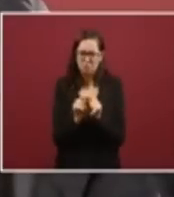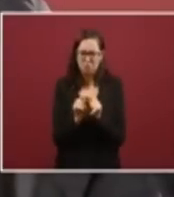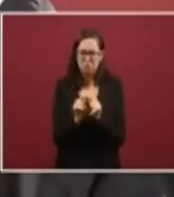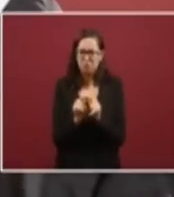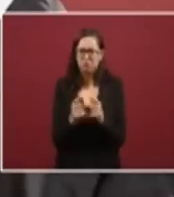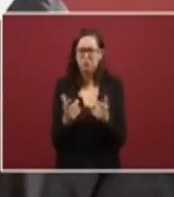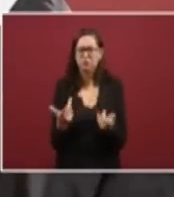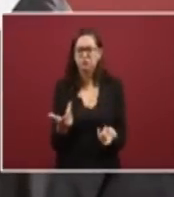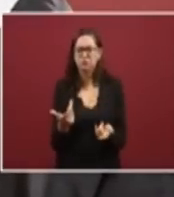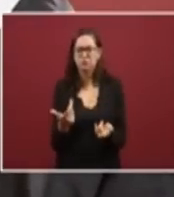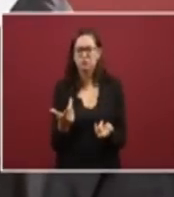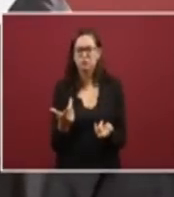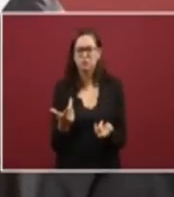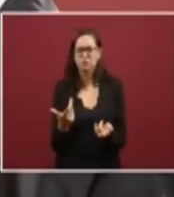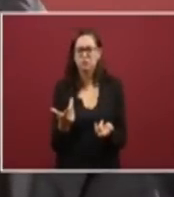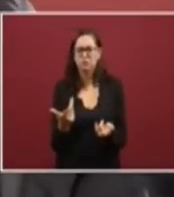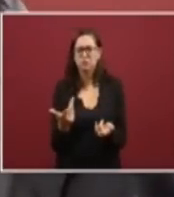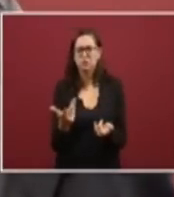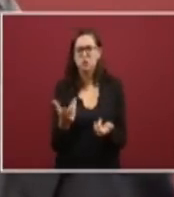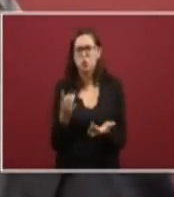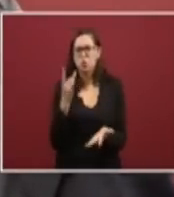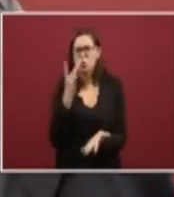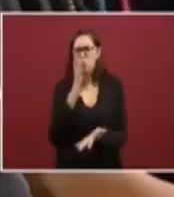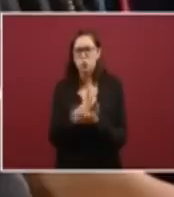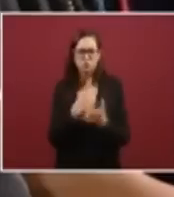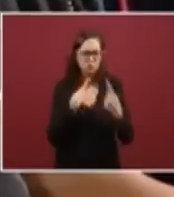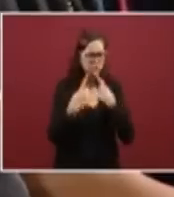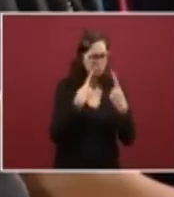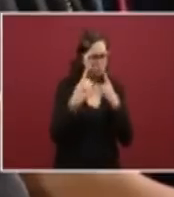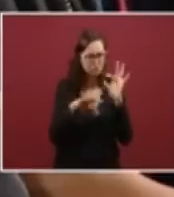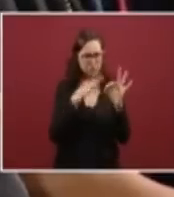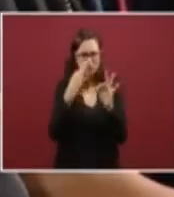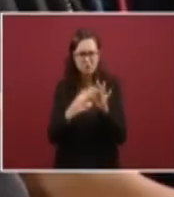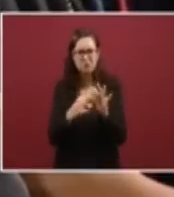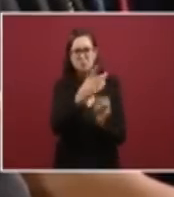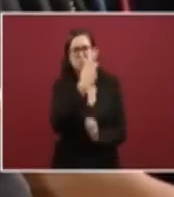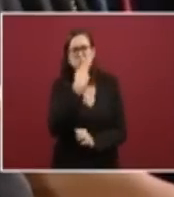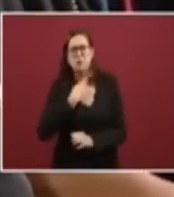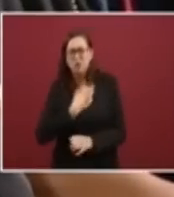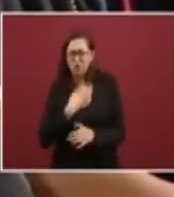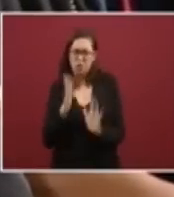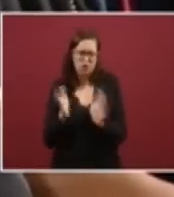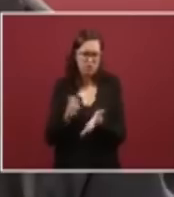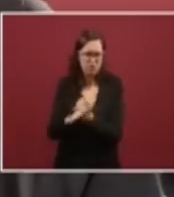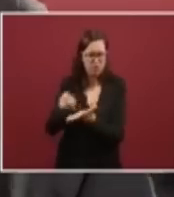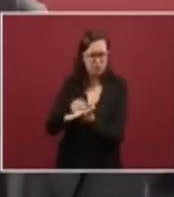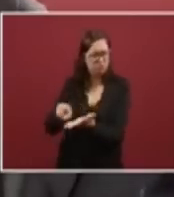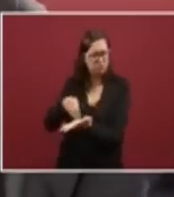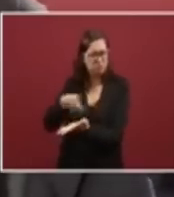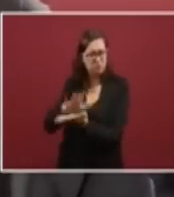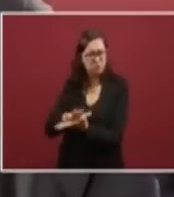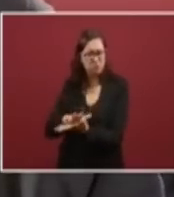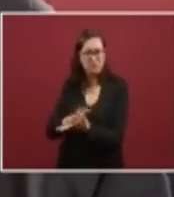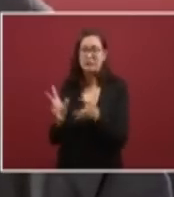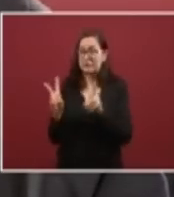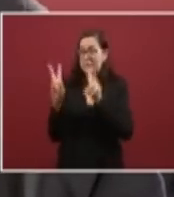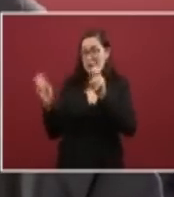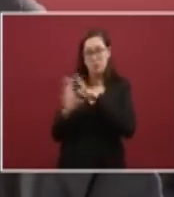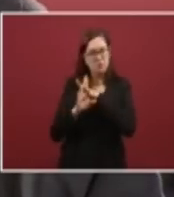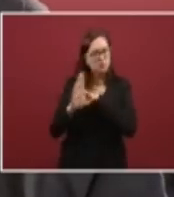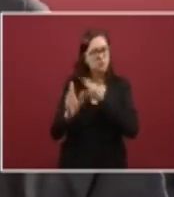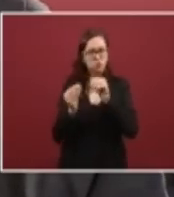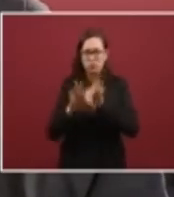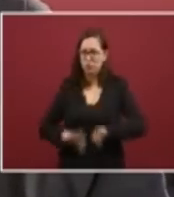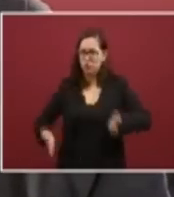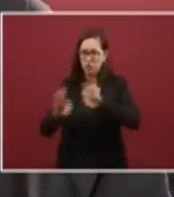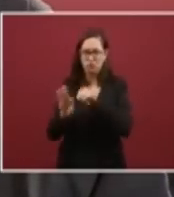de desprestigio en contra de los migrantes de Centroamérica. Acompañado del secretario de Relaciones